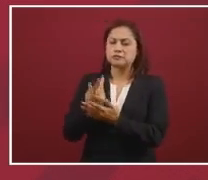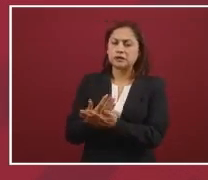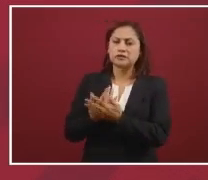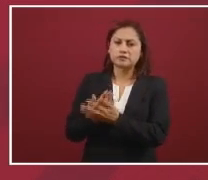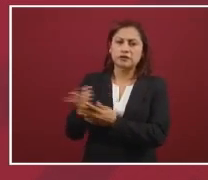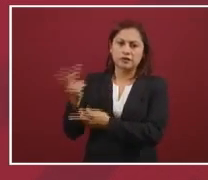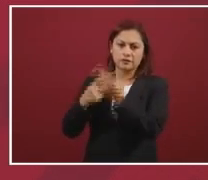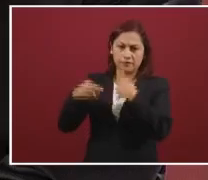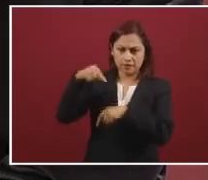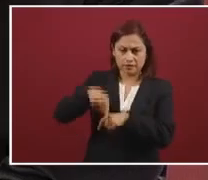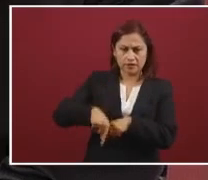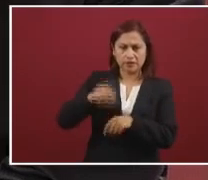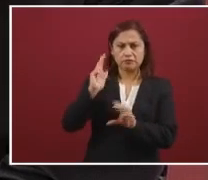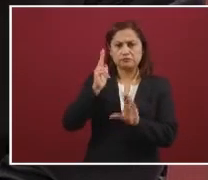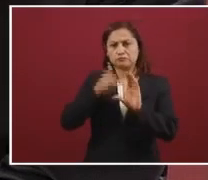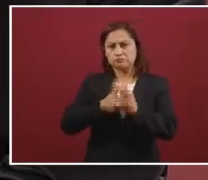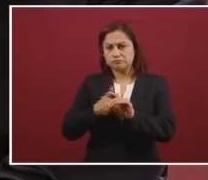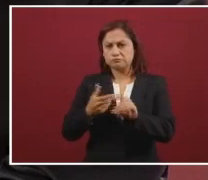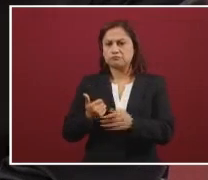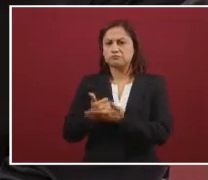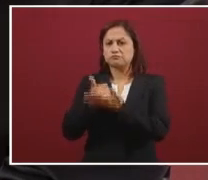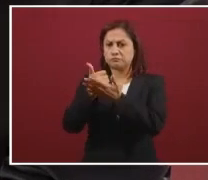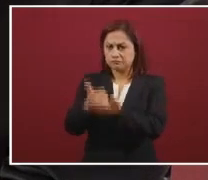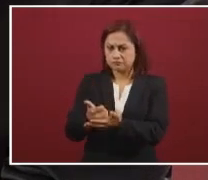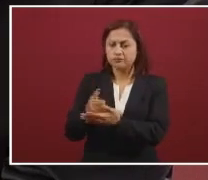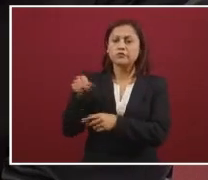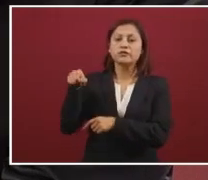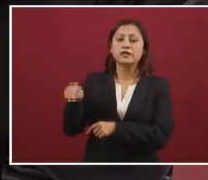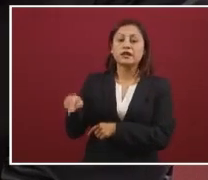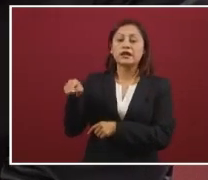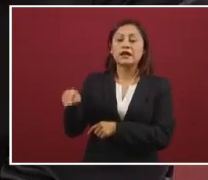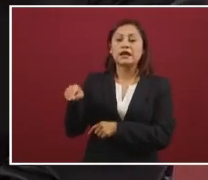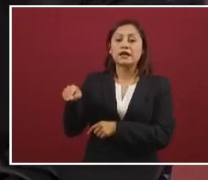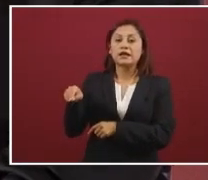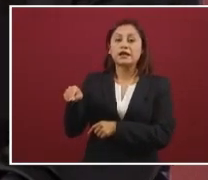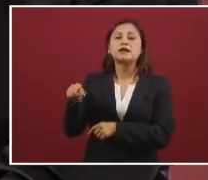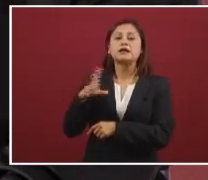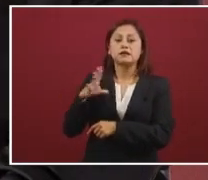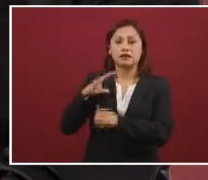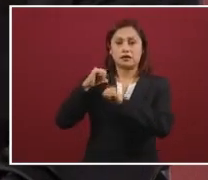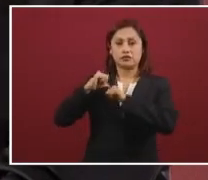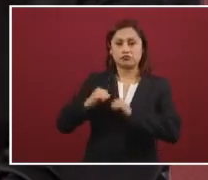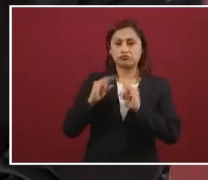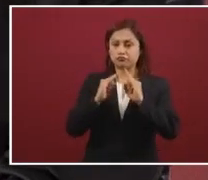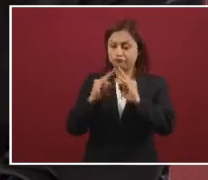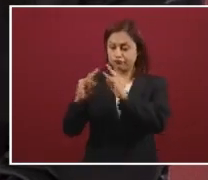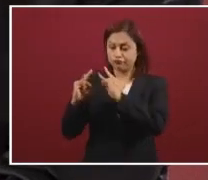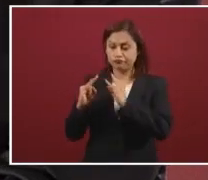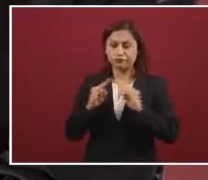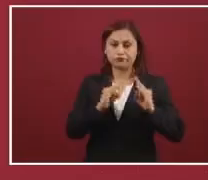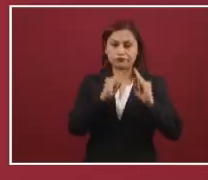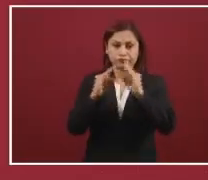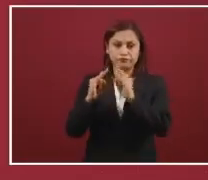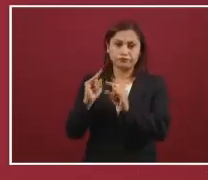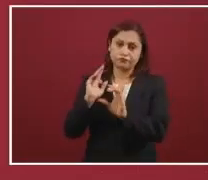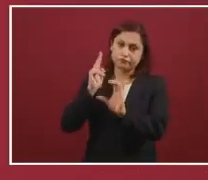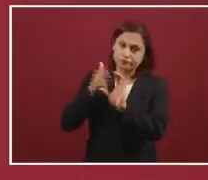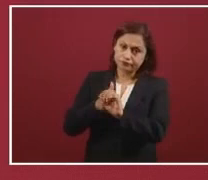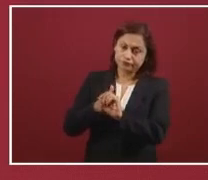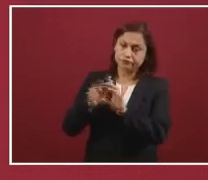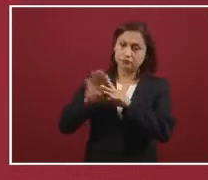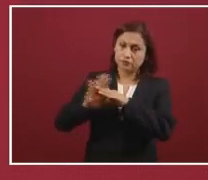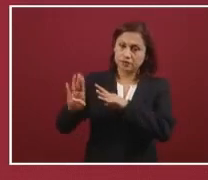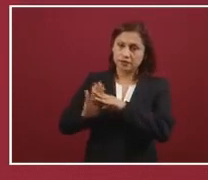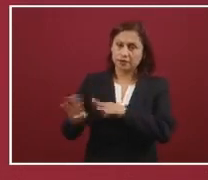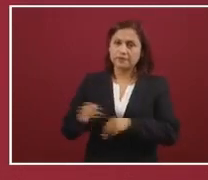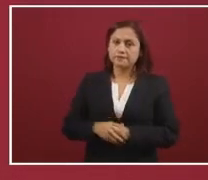Él tiene también a su cargo albergues y nos informó